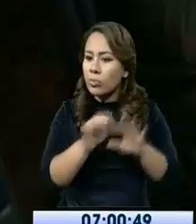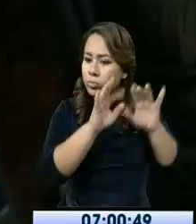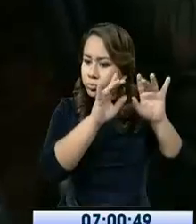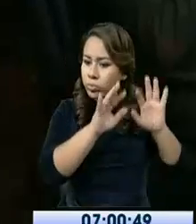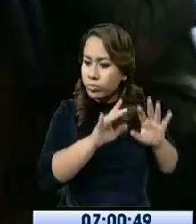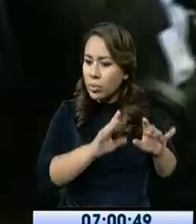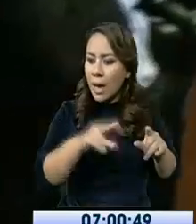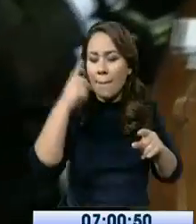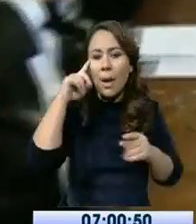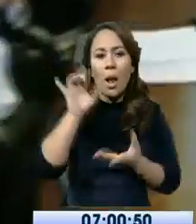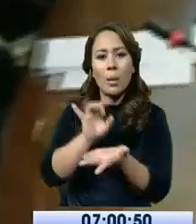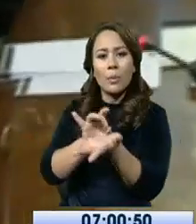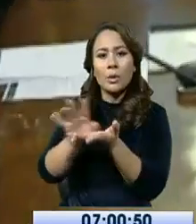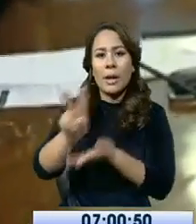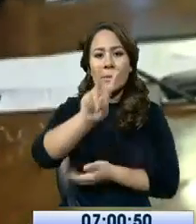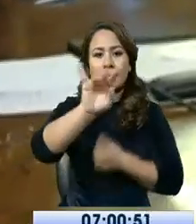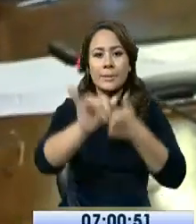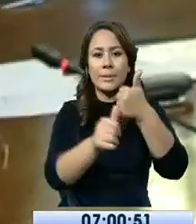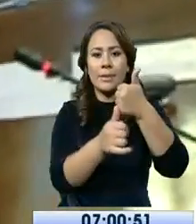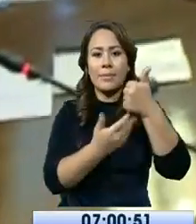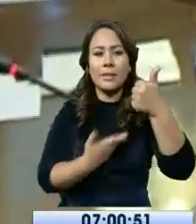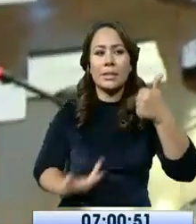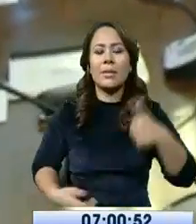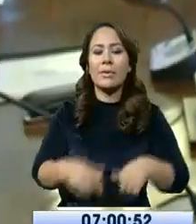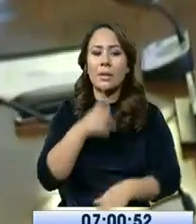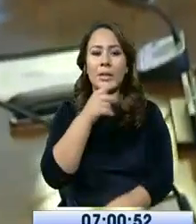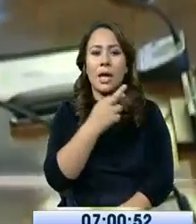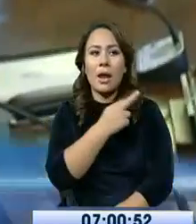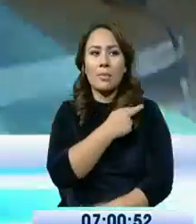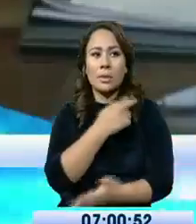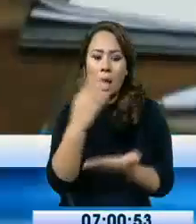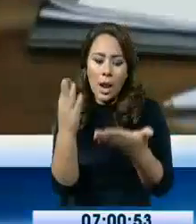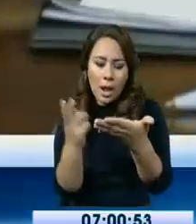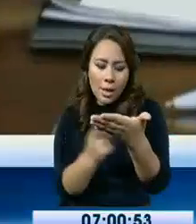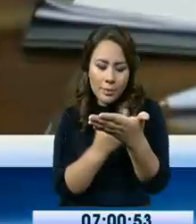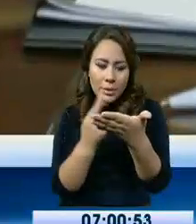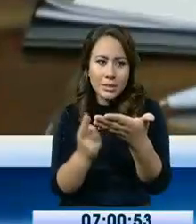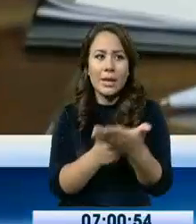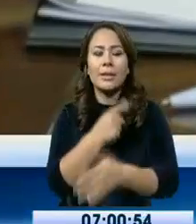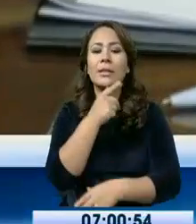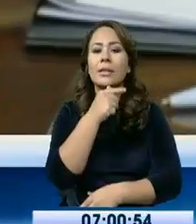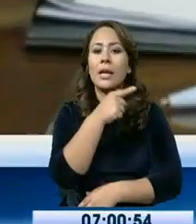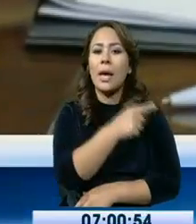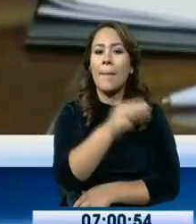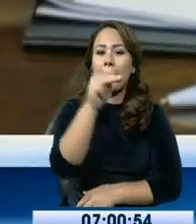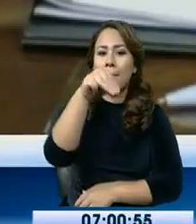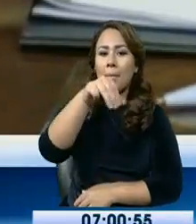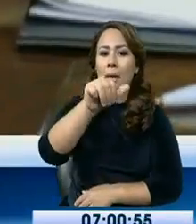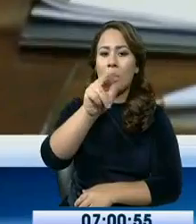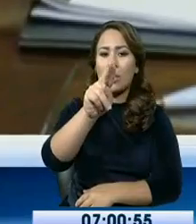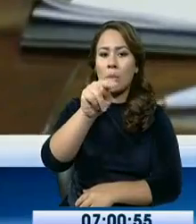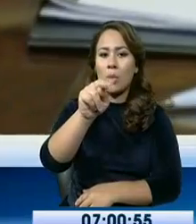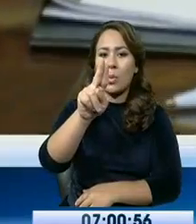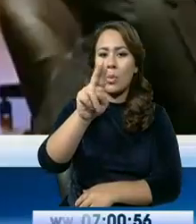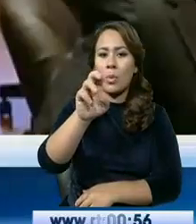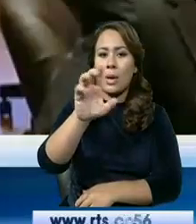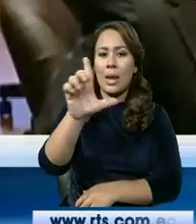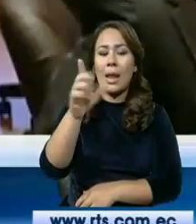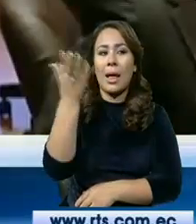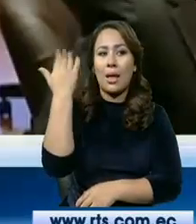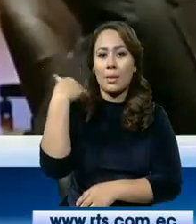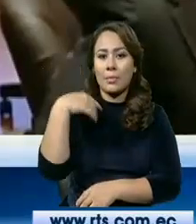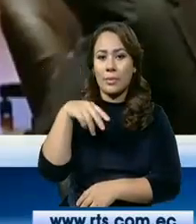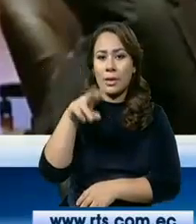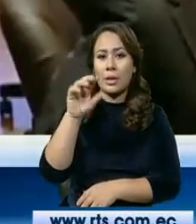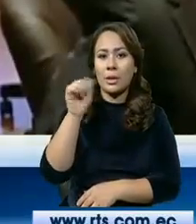El magistrado Manuel Viteri será el encargado de revisar la solicitud que llegó al organismo la tarde del lunes 18 de diciembre, luego de